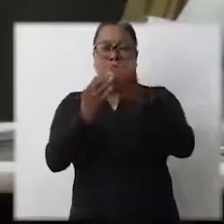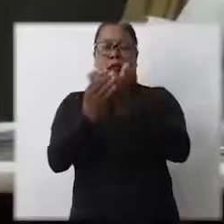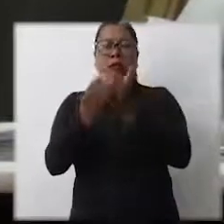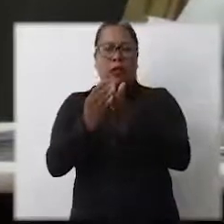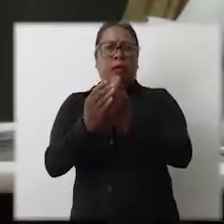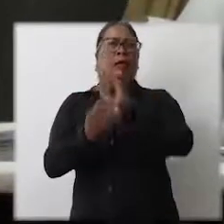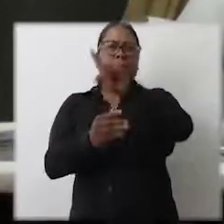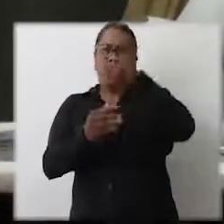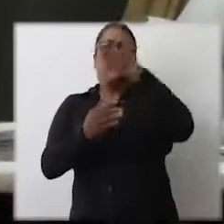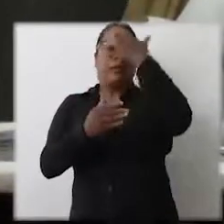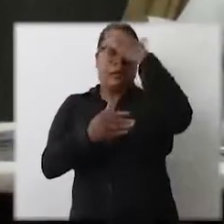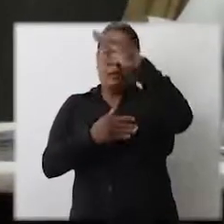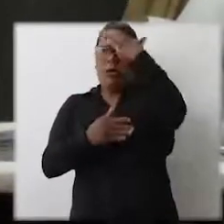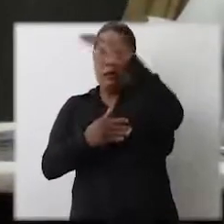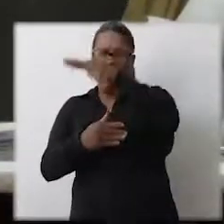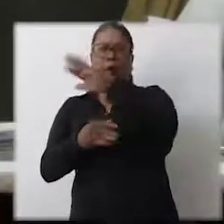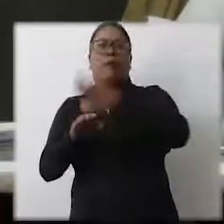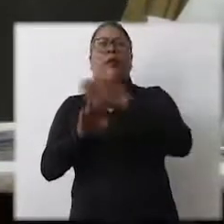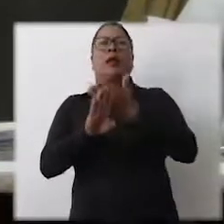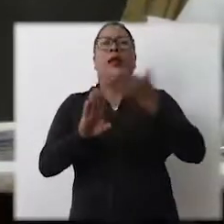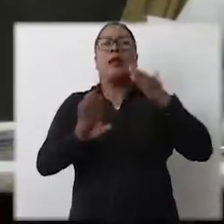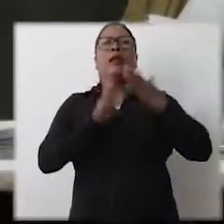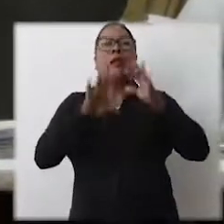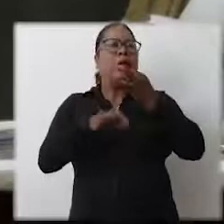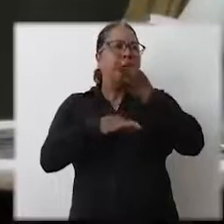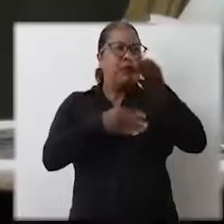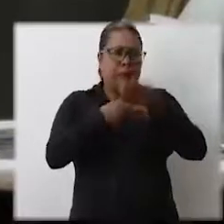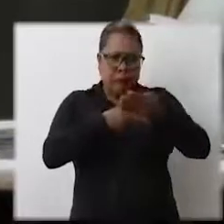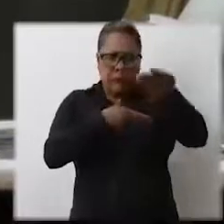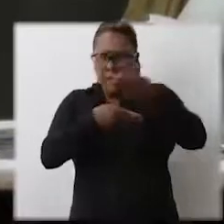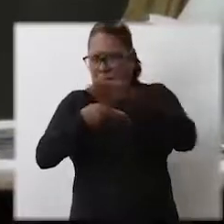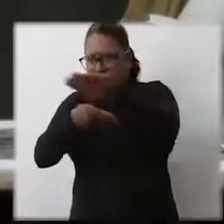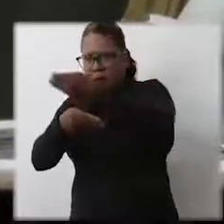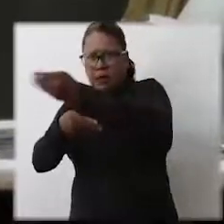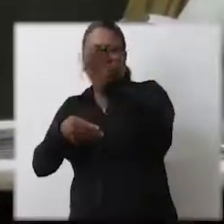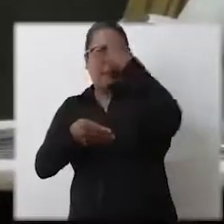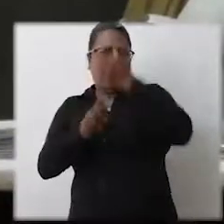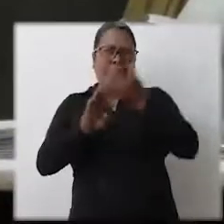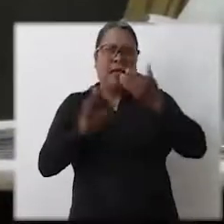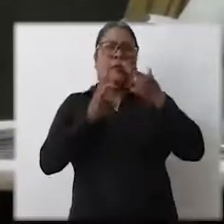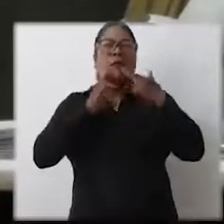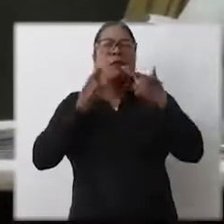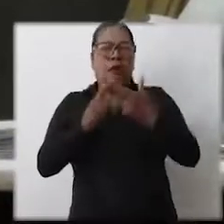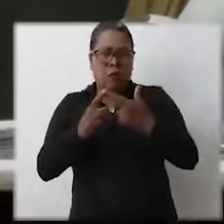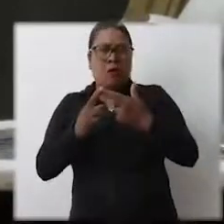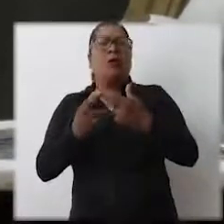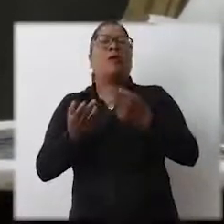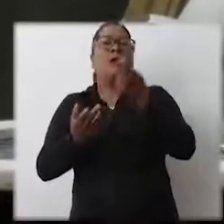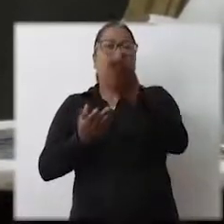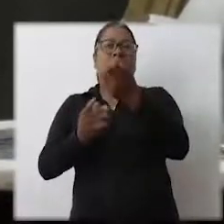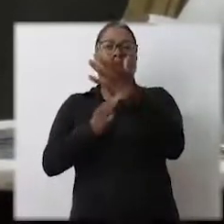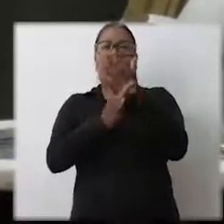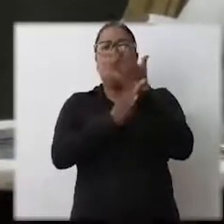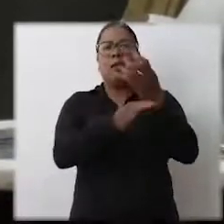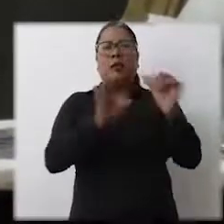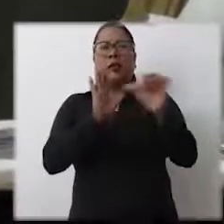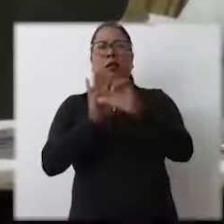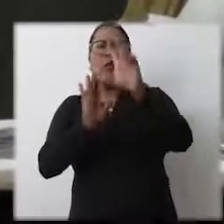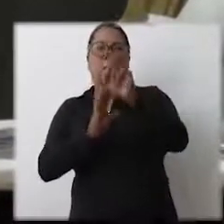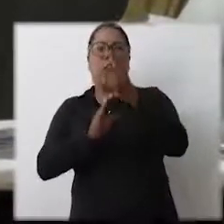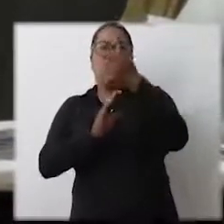Juárez. Primero, lista de asistencia, declaratoria de quórum legal e instalación de la sesión.